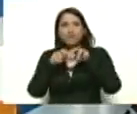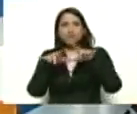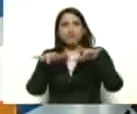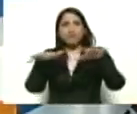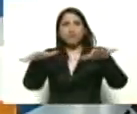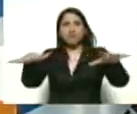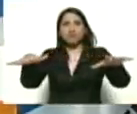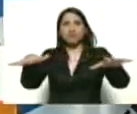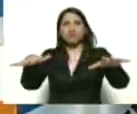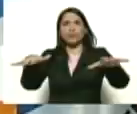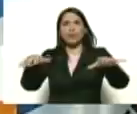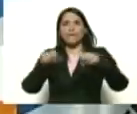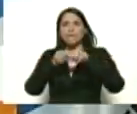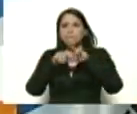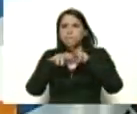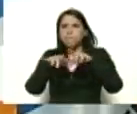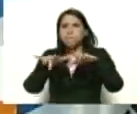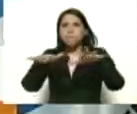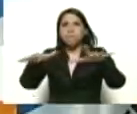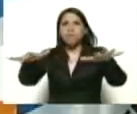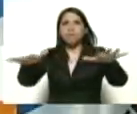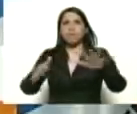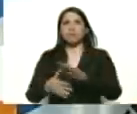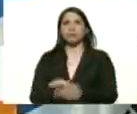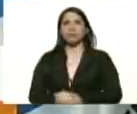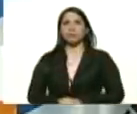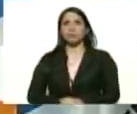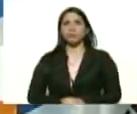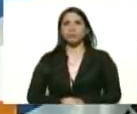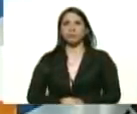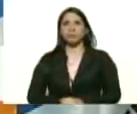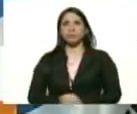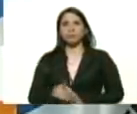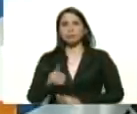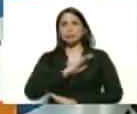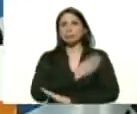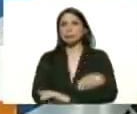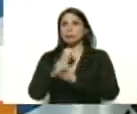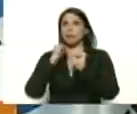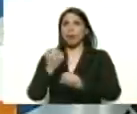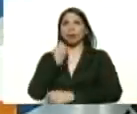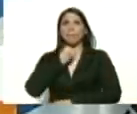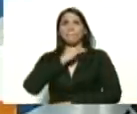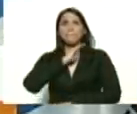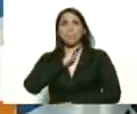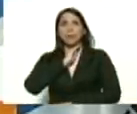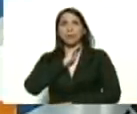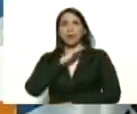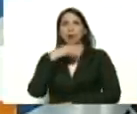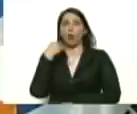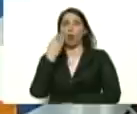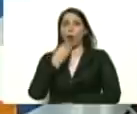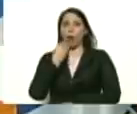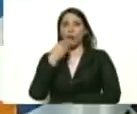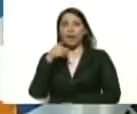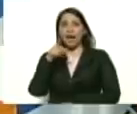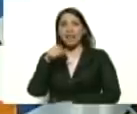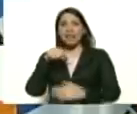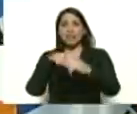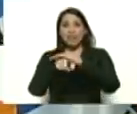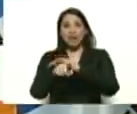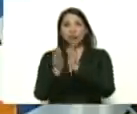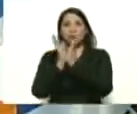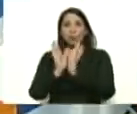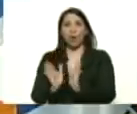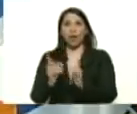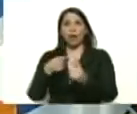de replicar esta muy dura enfermedad a los menores allí presentes. Por